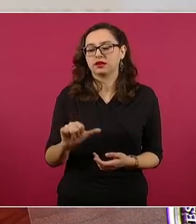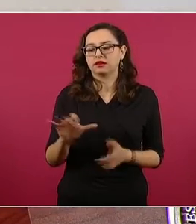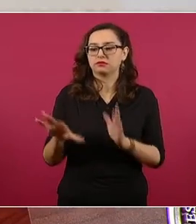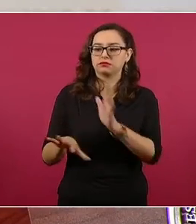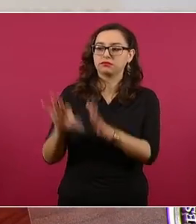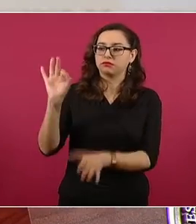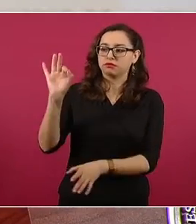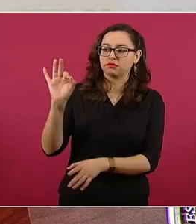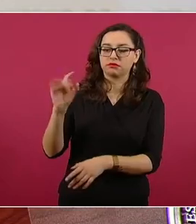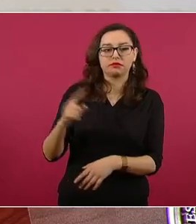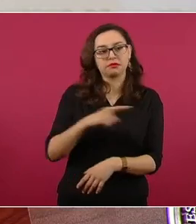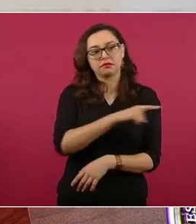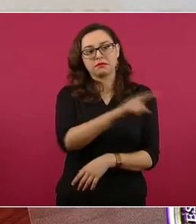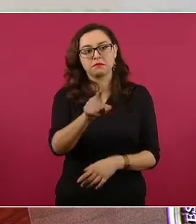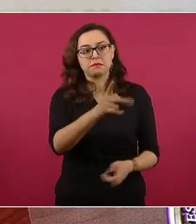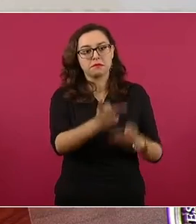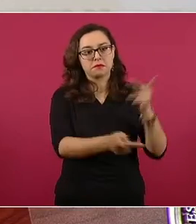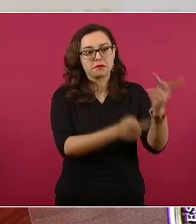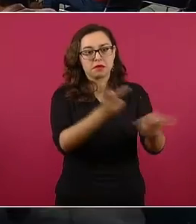una mujer